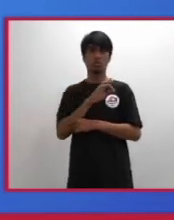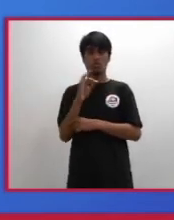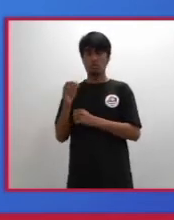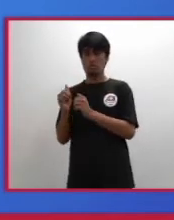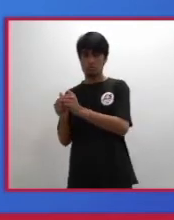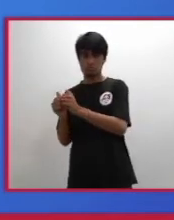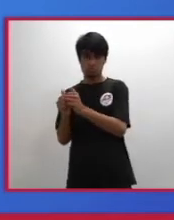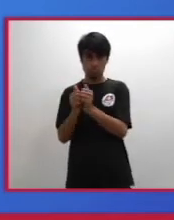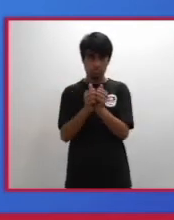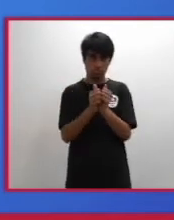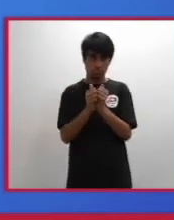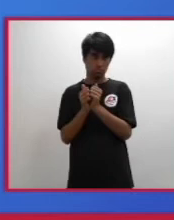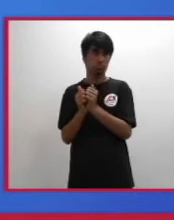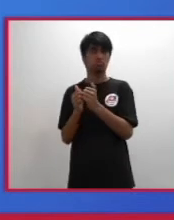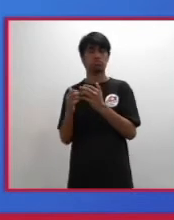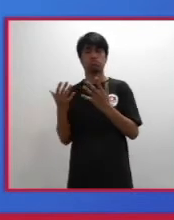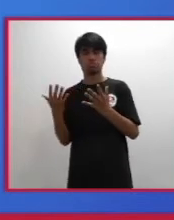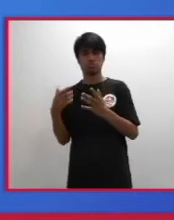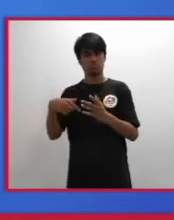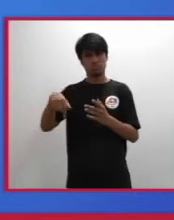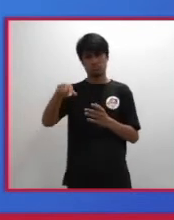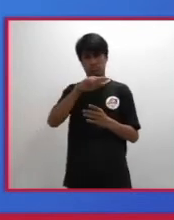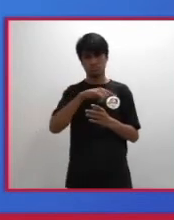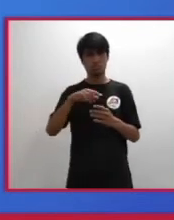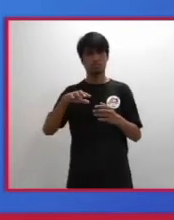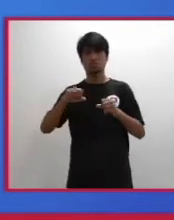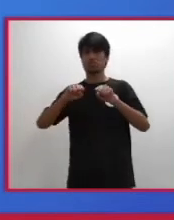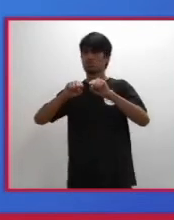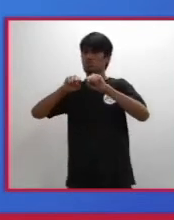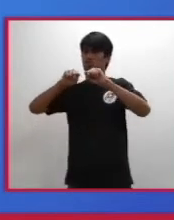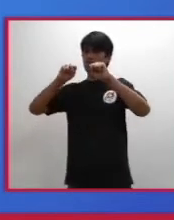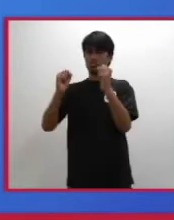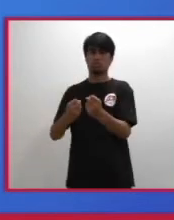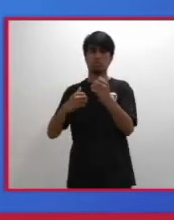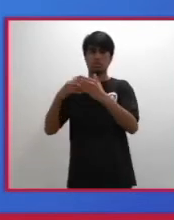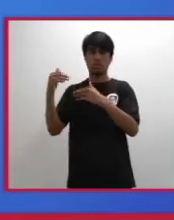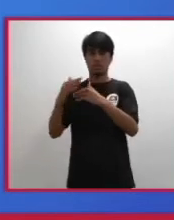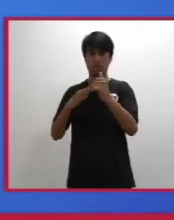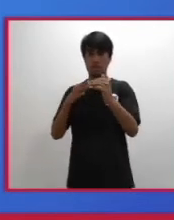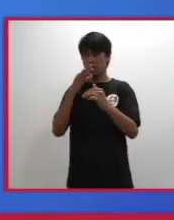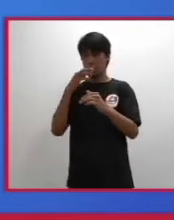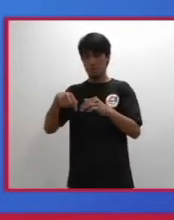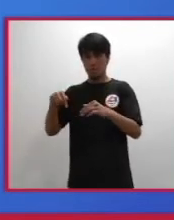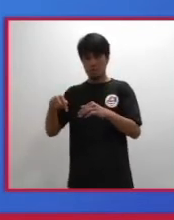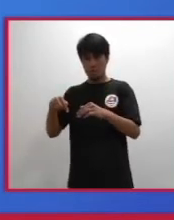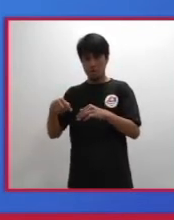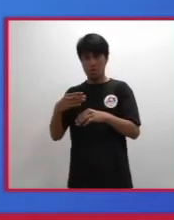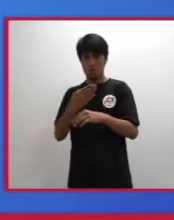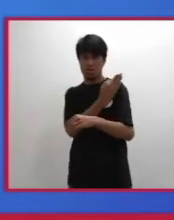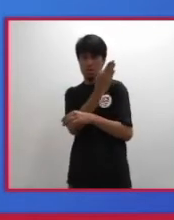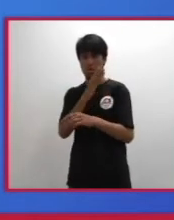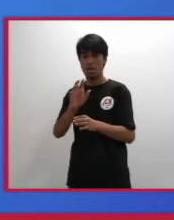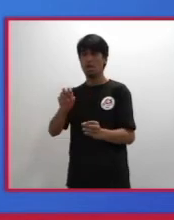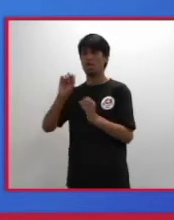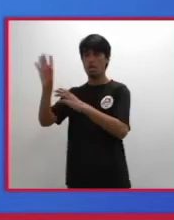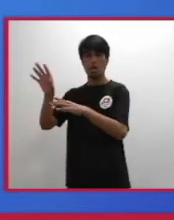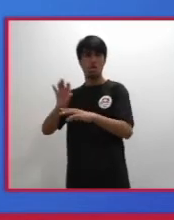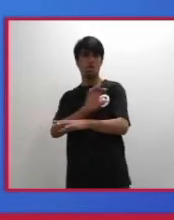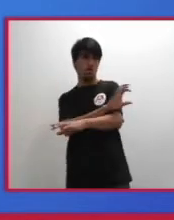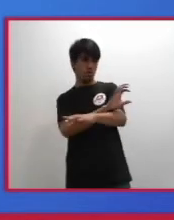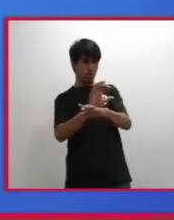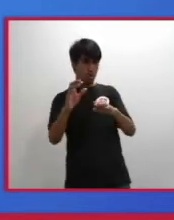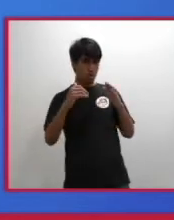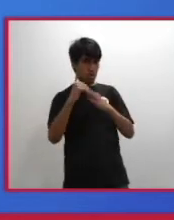el consultor, todos tienen que suspender las obras. Las obras tienen que ser suspendidas por